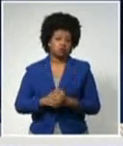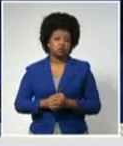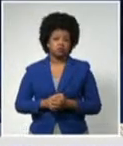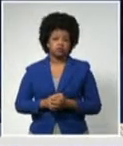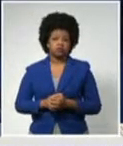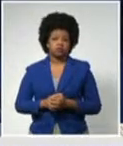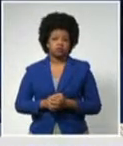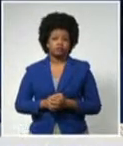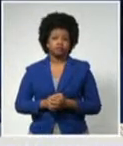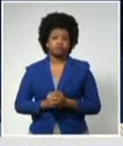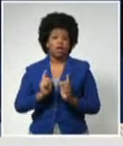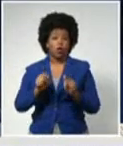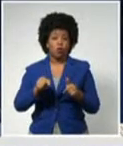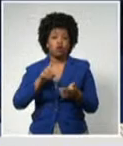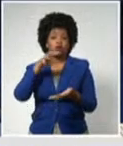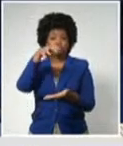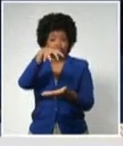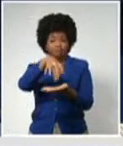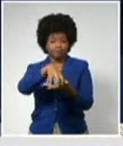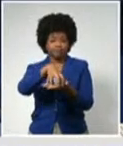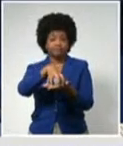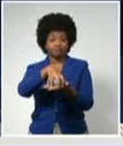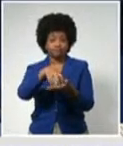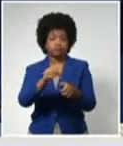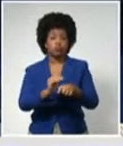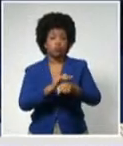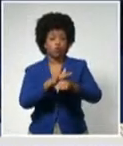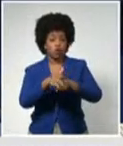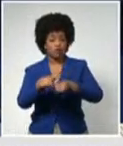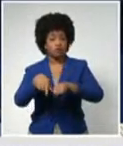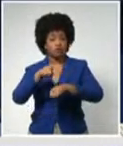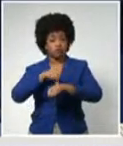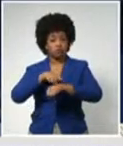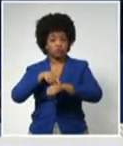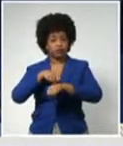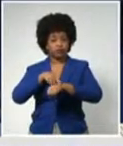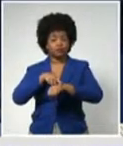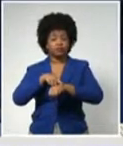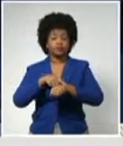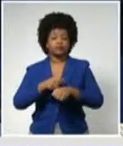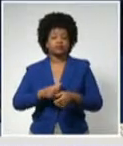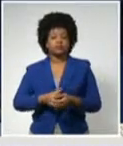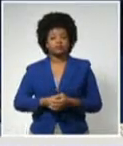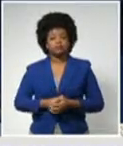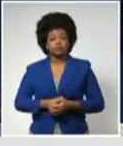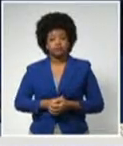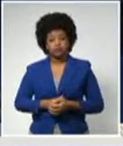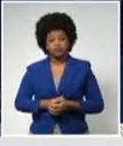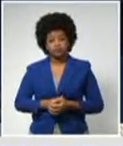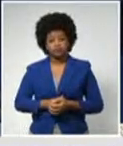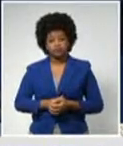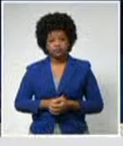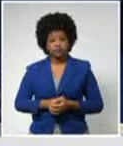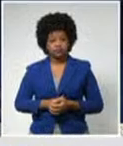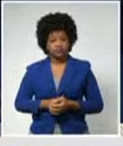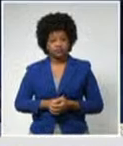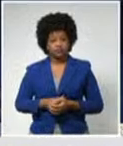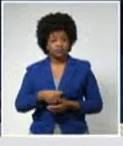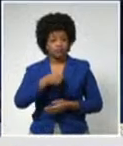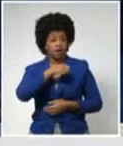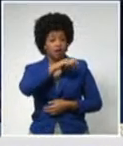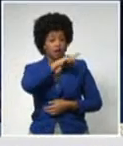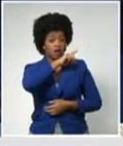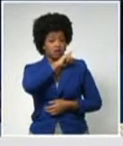epicentro de la pandemia en el mundo, pues ayer,